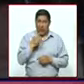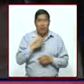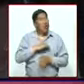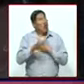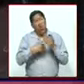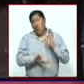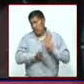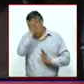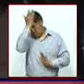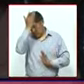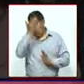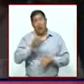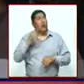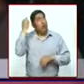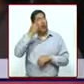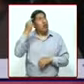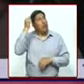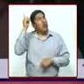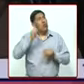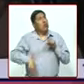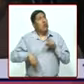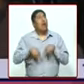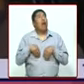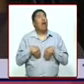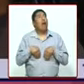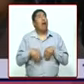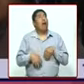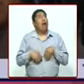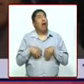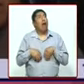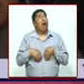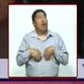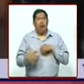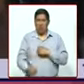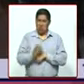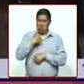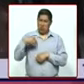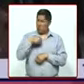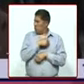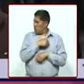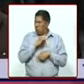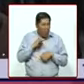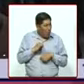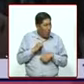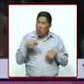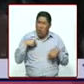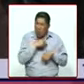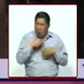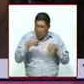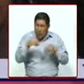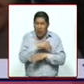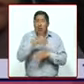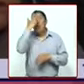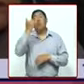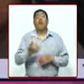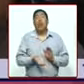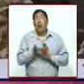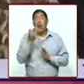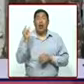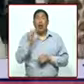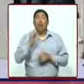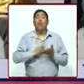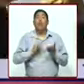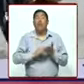Todo está subiendo, el gobierno no puede hacer nada porque a veces nos echa la culpa que los gremiales estamos especulando, pero hay que preguntarle por qué entonces falta